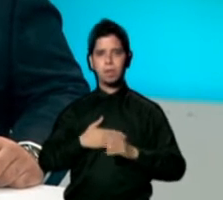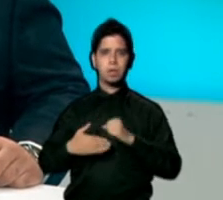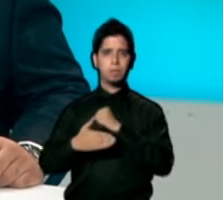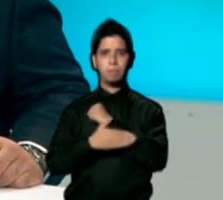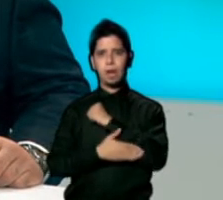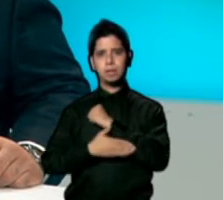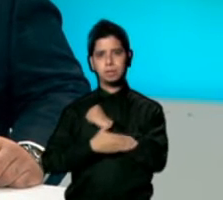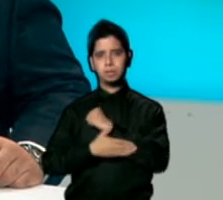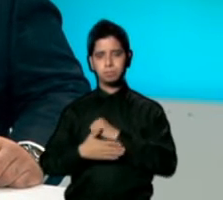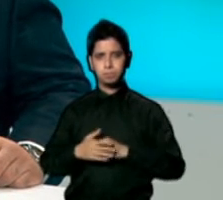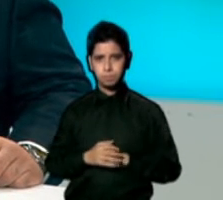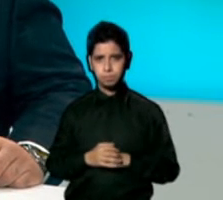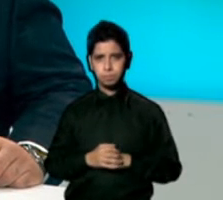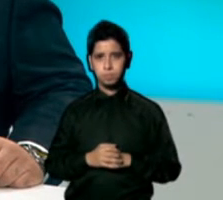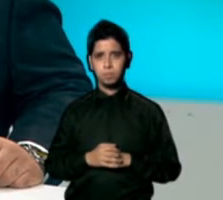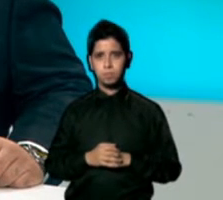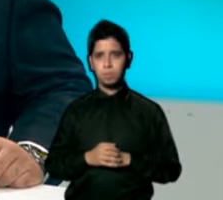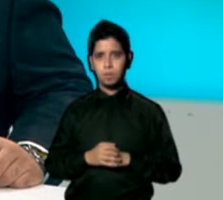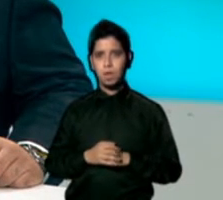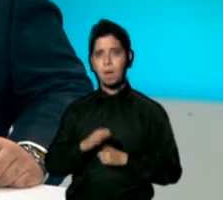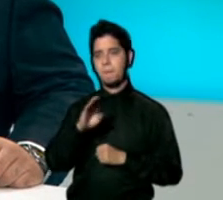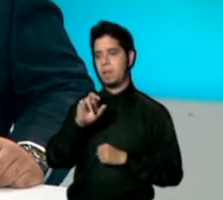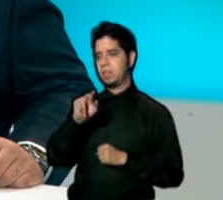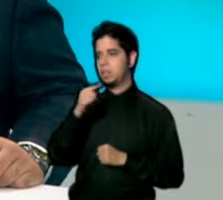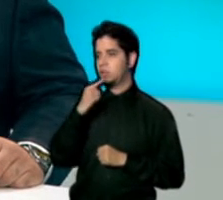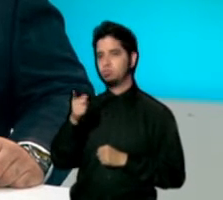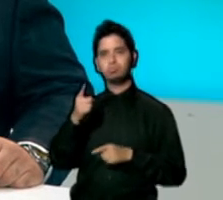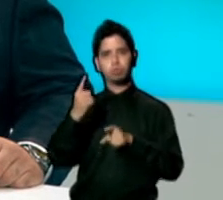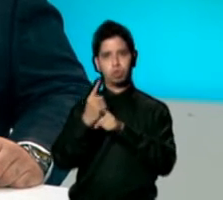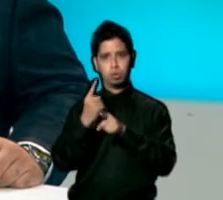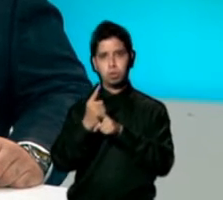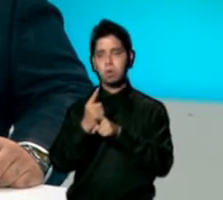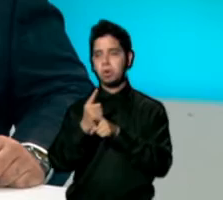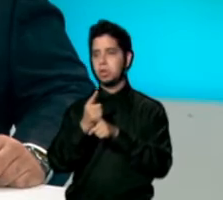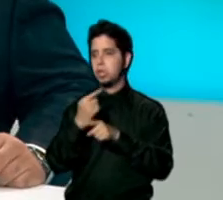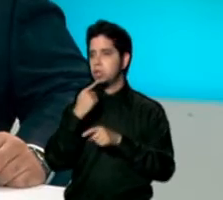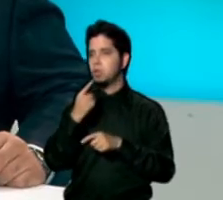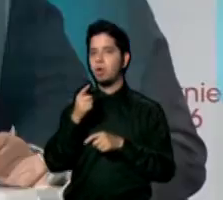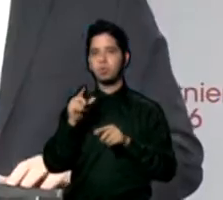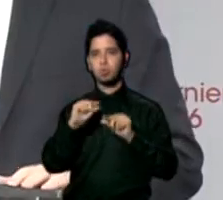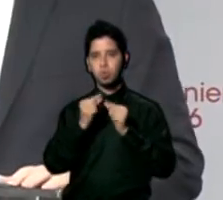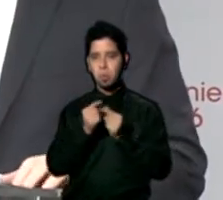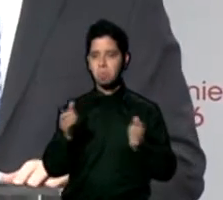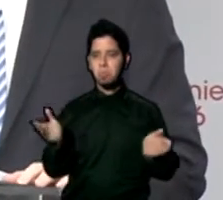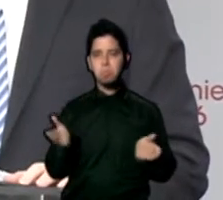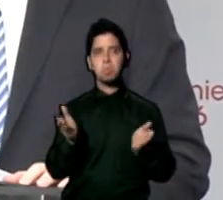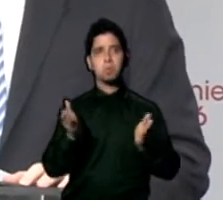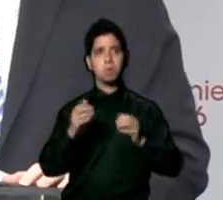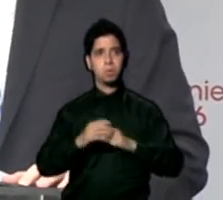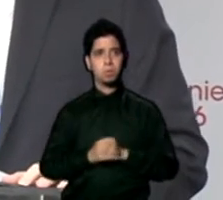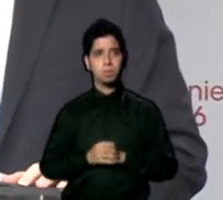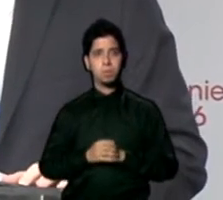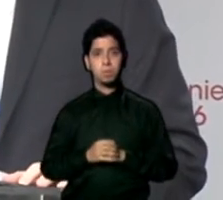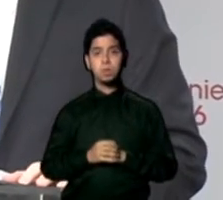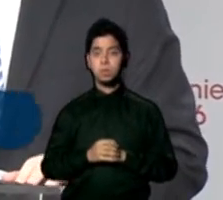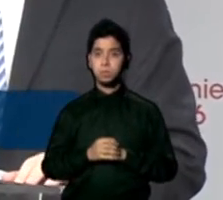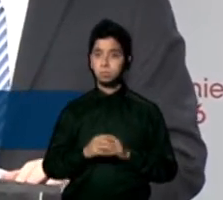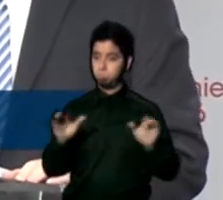señalando que hizo lo correcto y exhortó a su colectividad a continuar hacia adelante. Se hizo lo